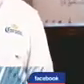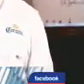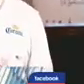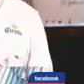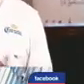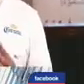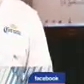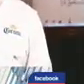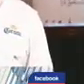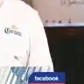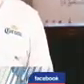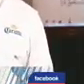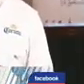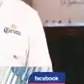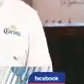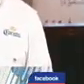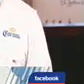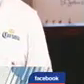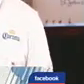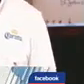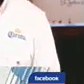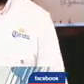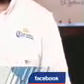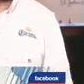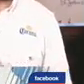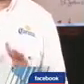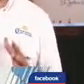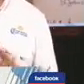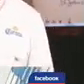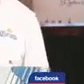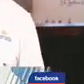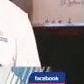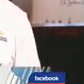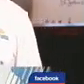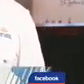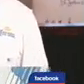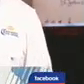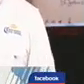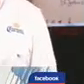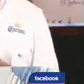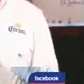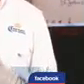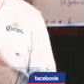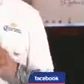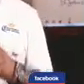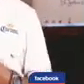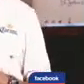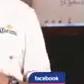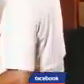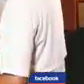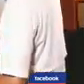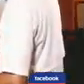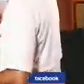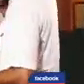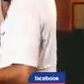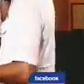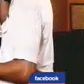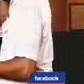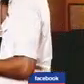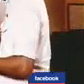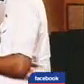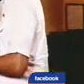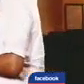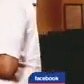y Android y el primer paso es registrar tu número de teléfono, poner tus datos personales, luego tu BDR te va a dar